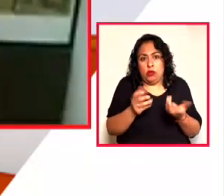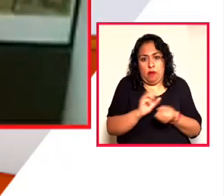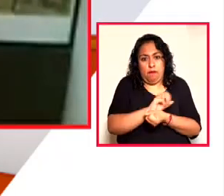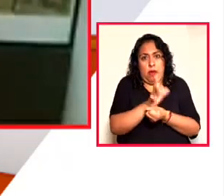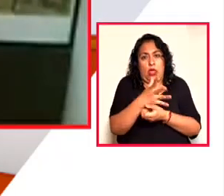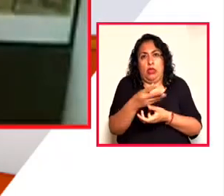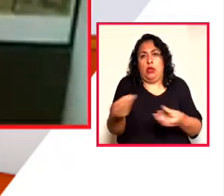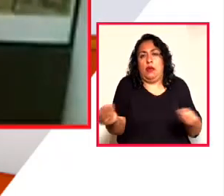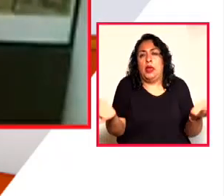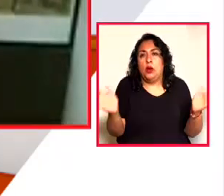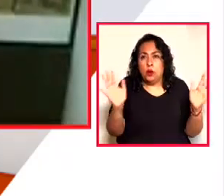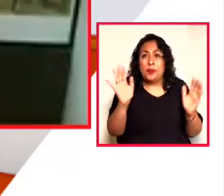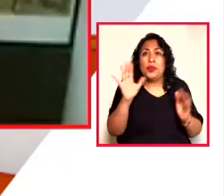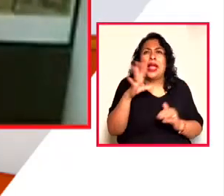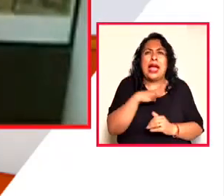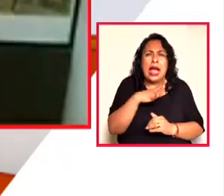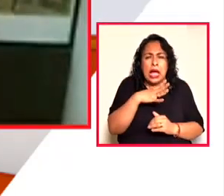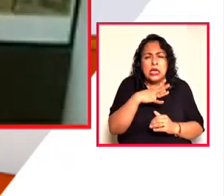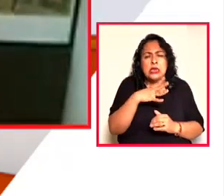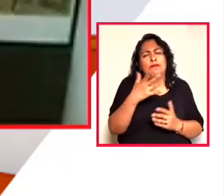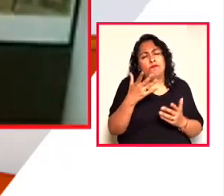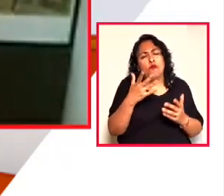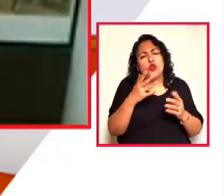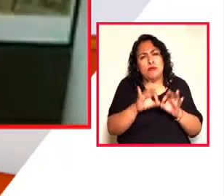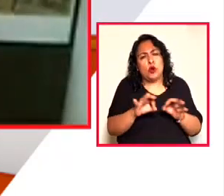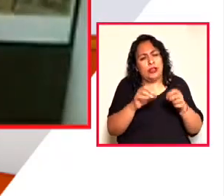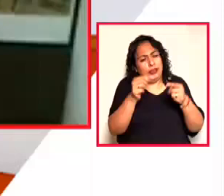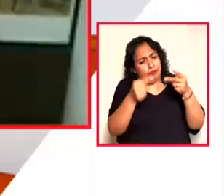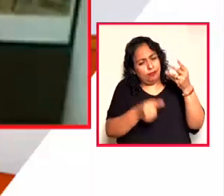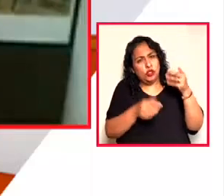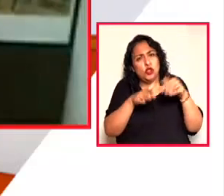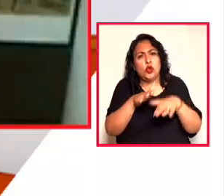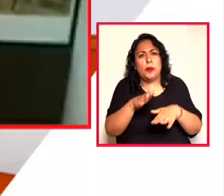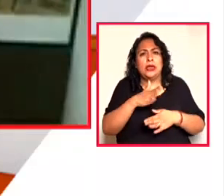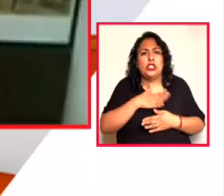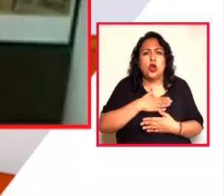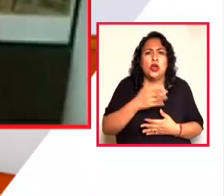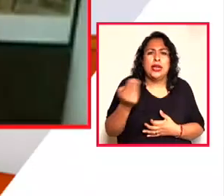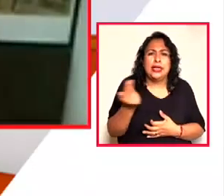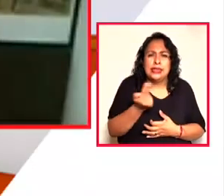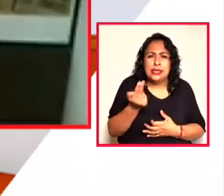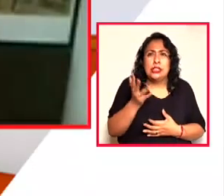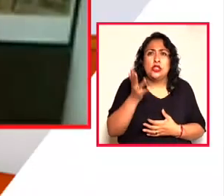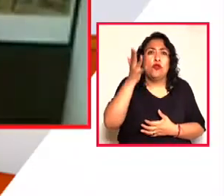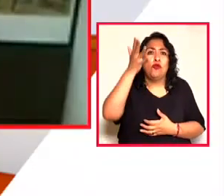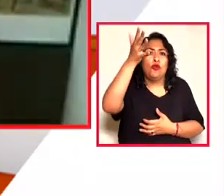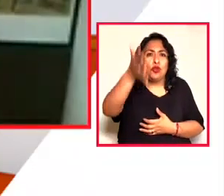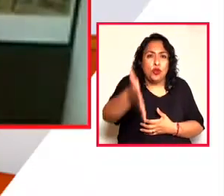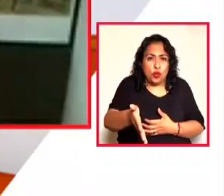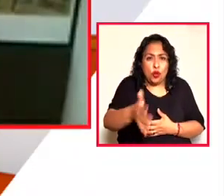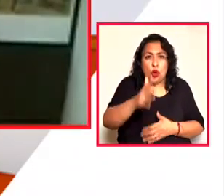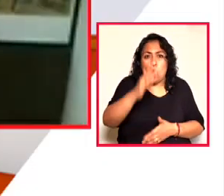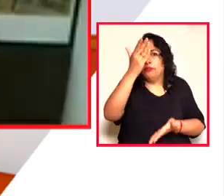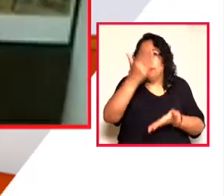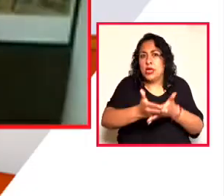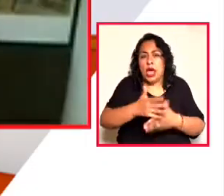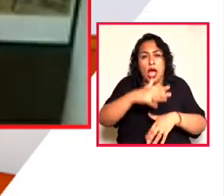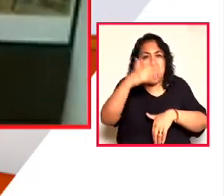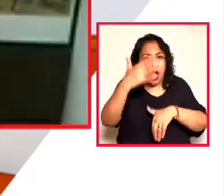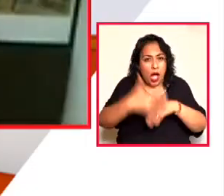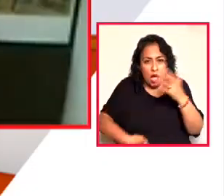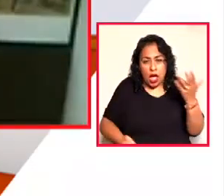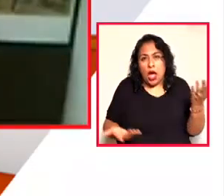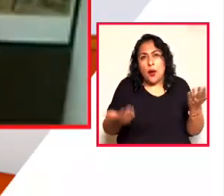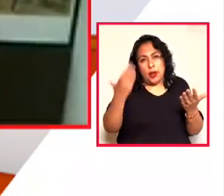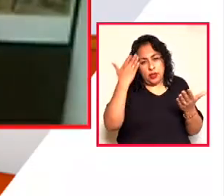se establecen algunas líneas importantes de lo que podrían ser nuestras necesidades en el futuro después de este lapso que